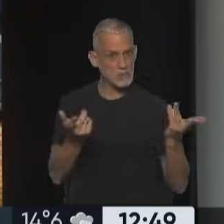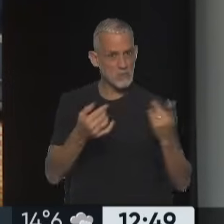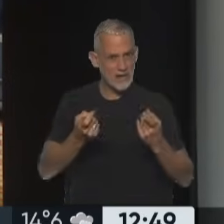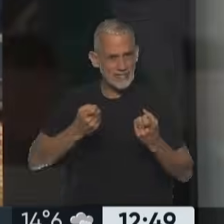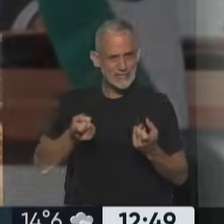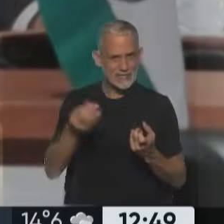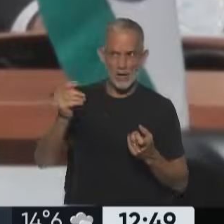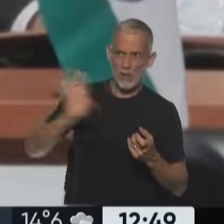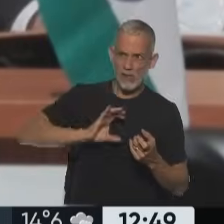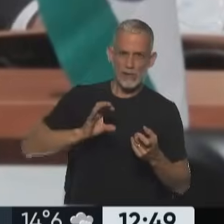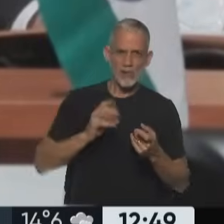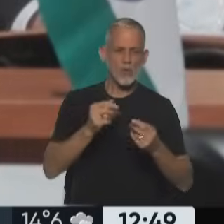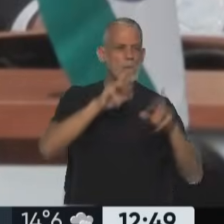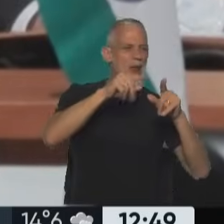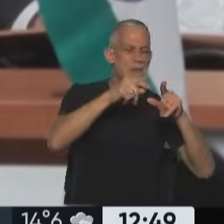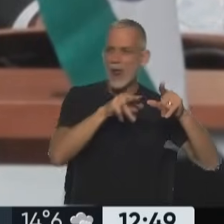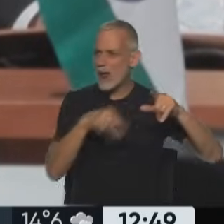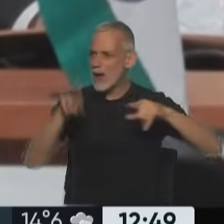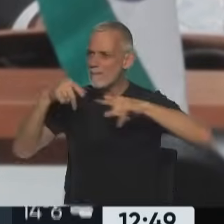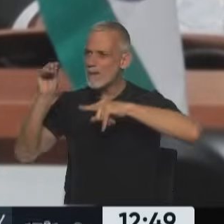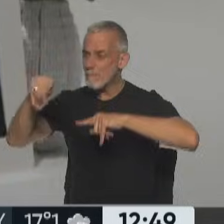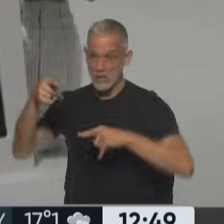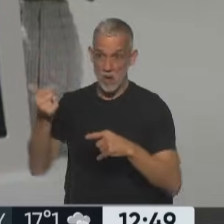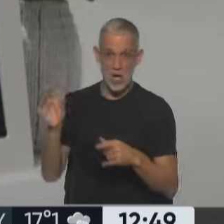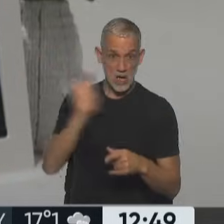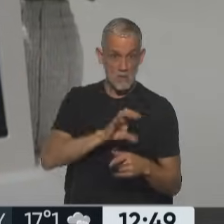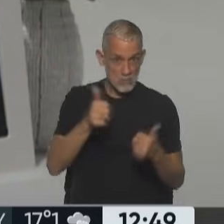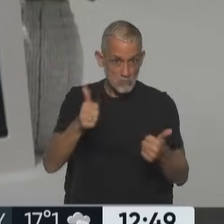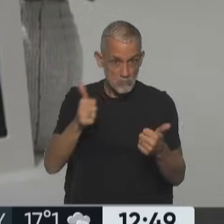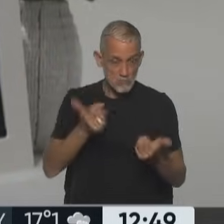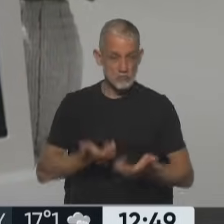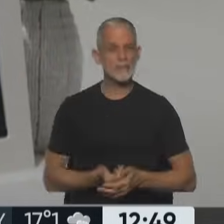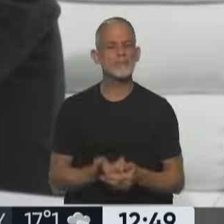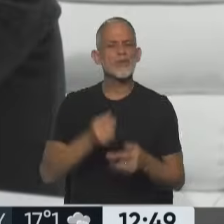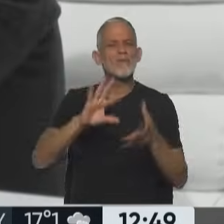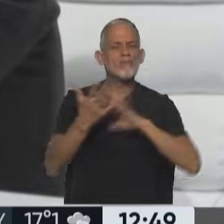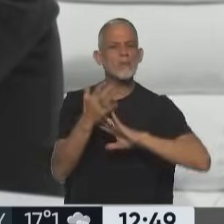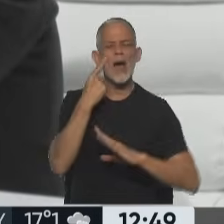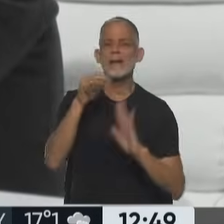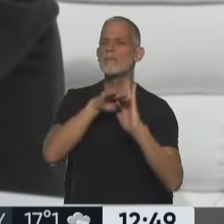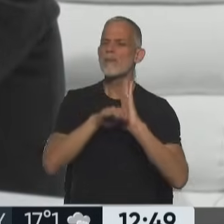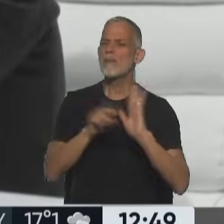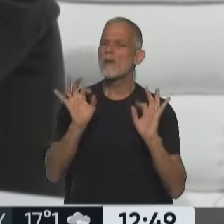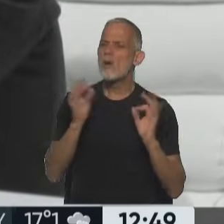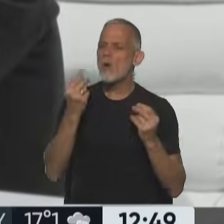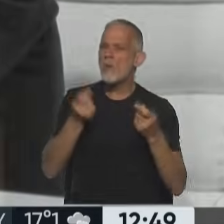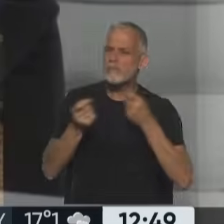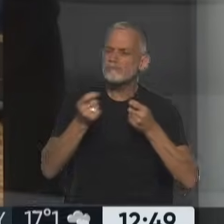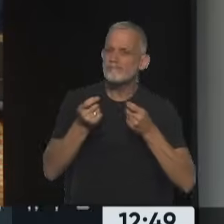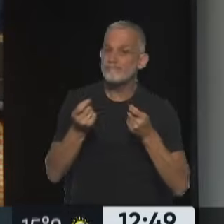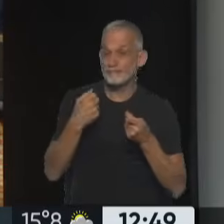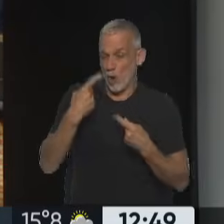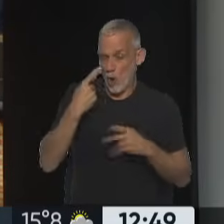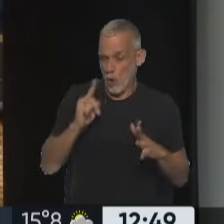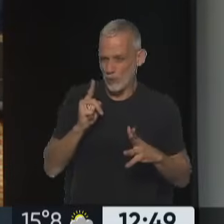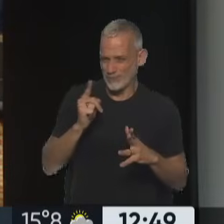como alternativas de inversión son positivas las condiciones hay que verlas hay que verlas porque todavía no se